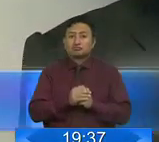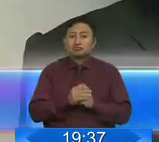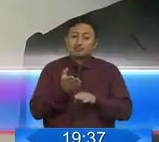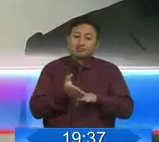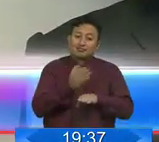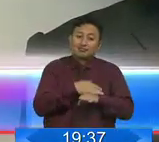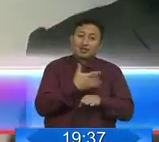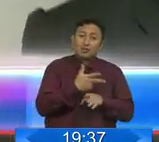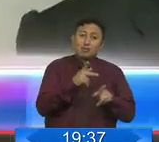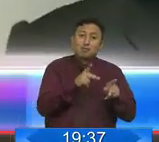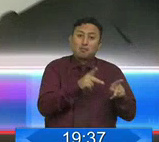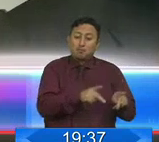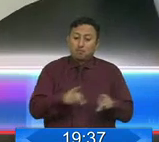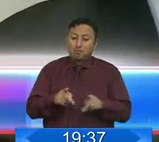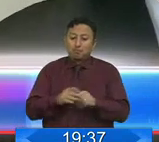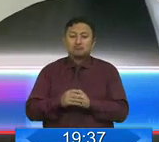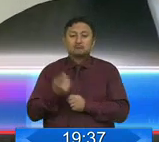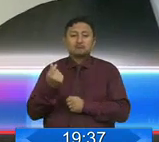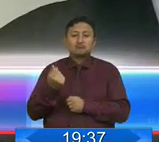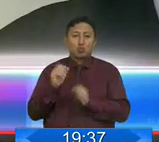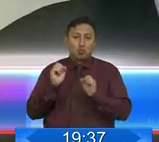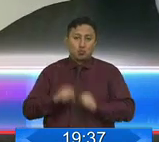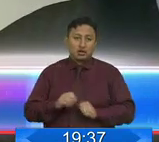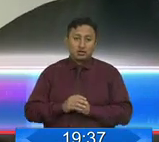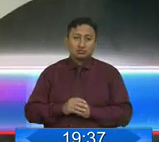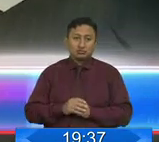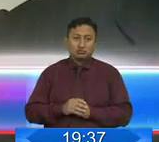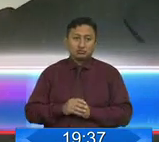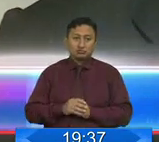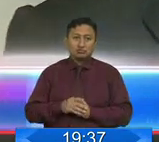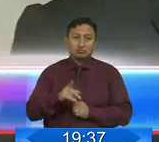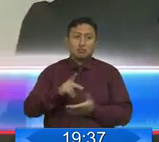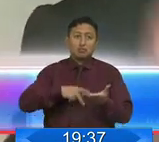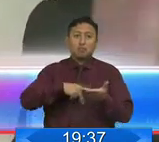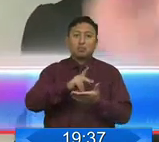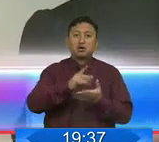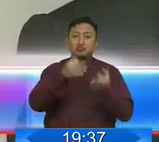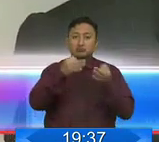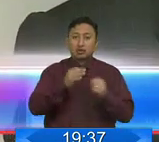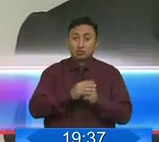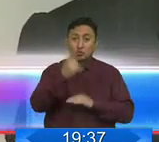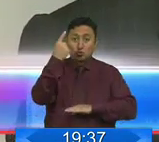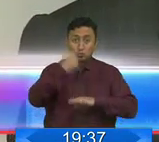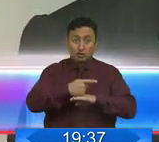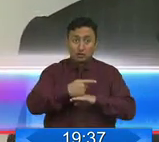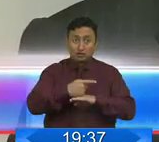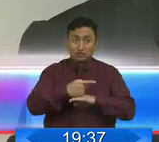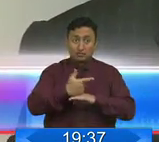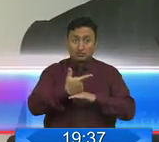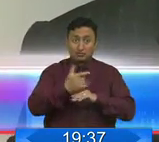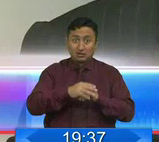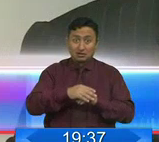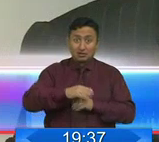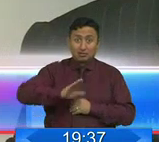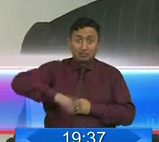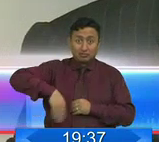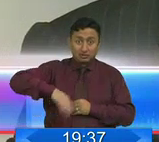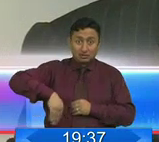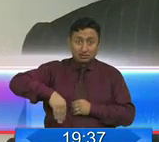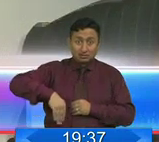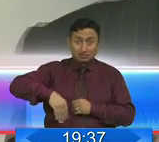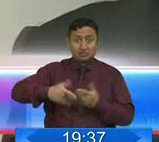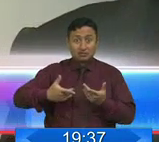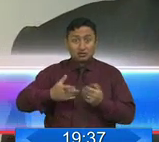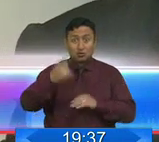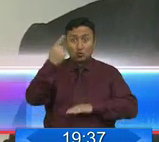sus flujos para que precisamente pague puntual, porque un día ya no le demora, ya no le significa un